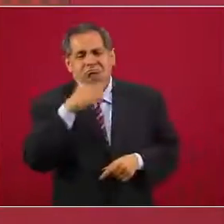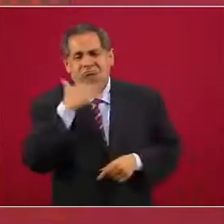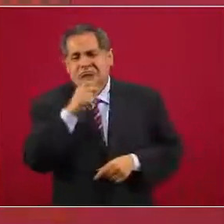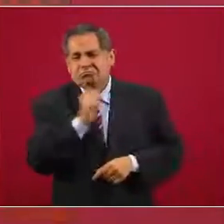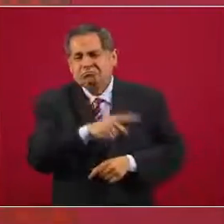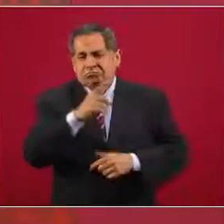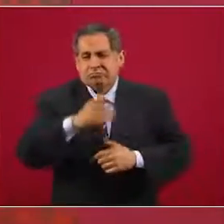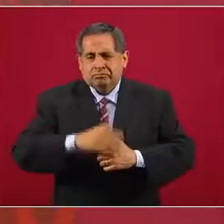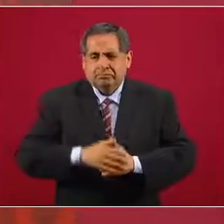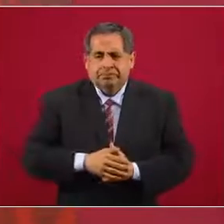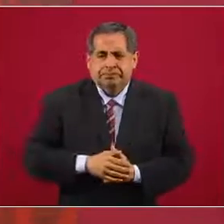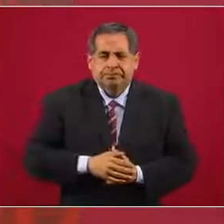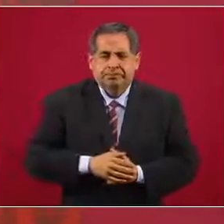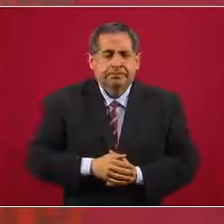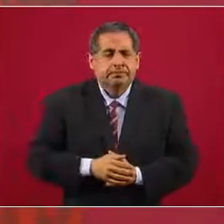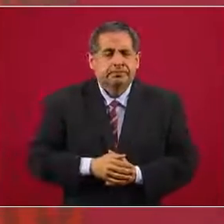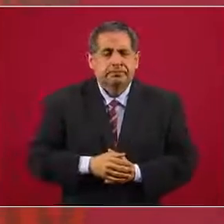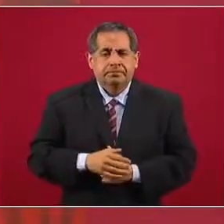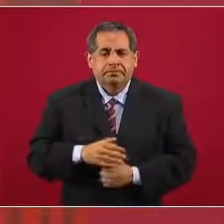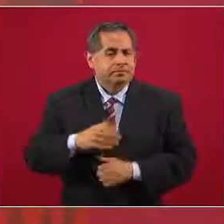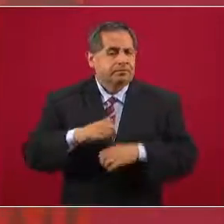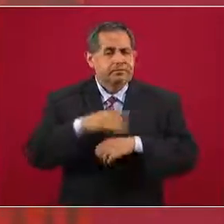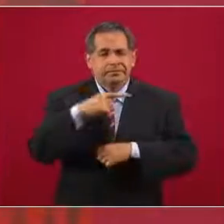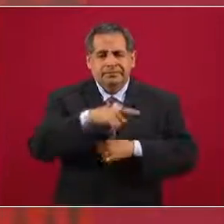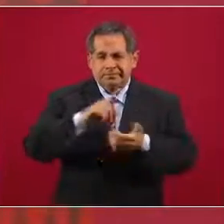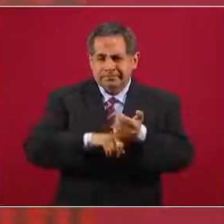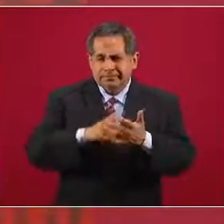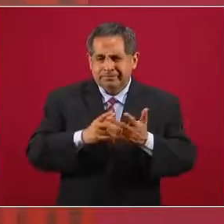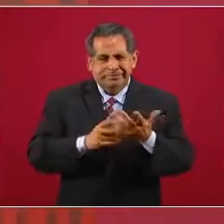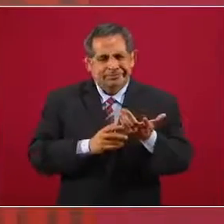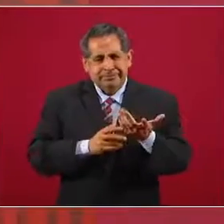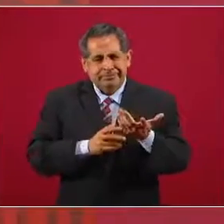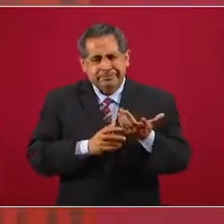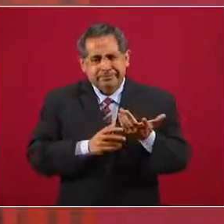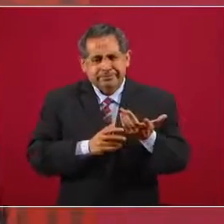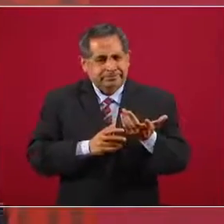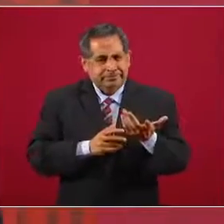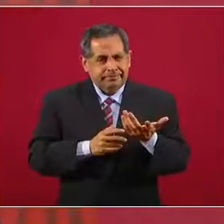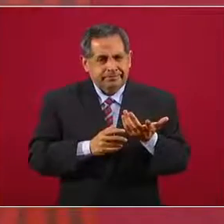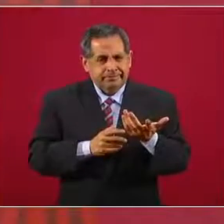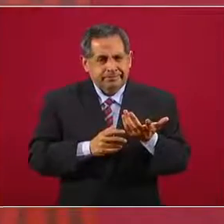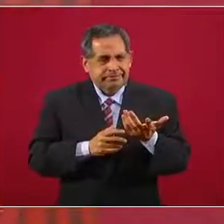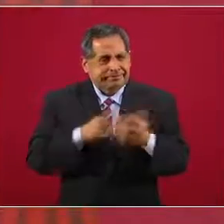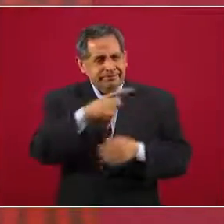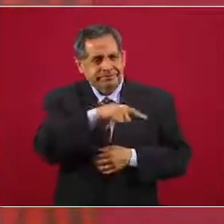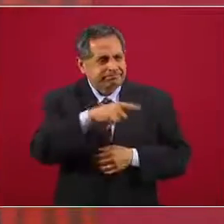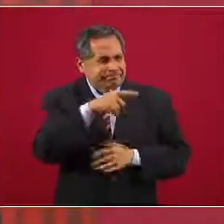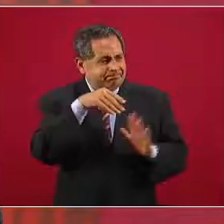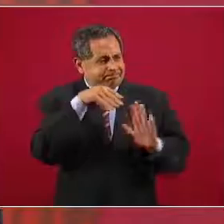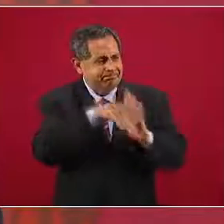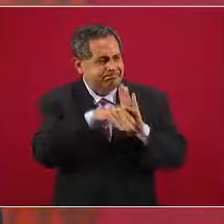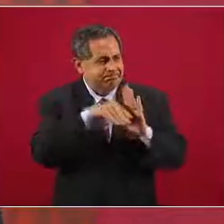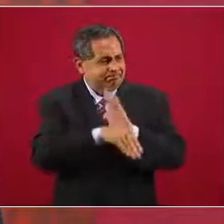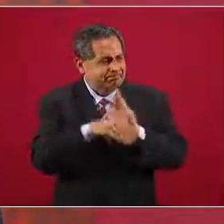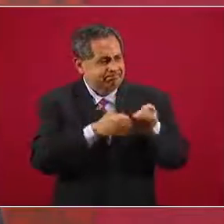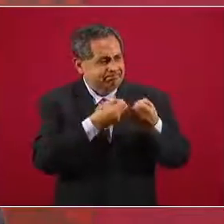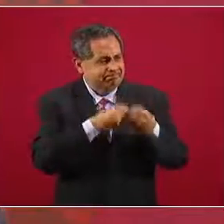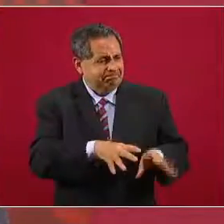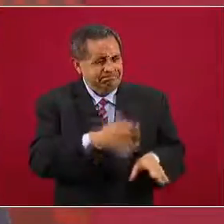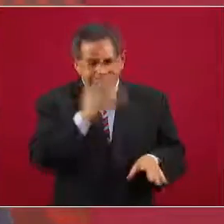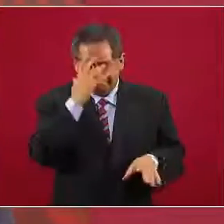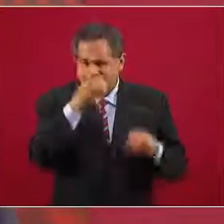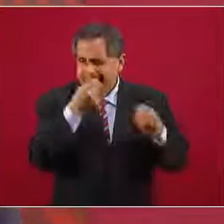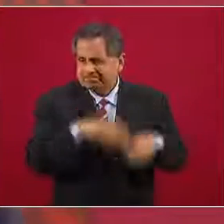porque es un régimen en el que encontramos en decadencia,